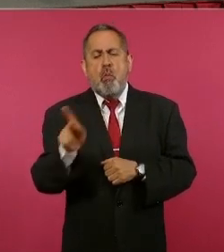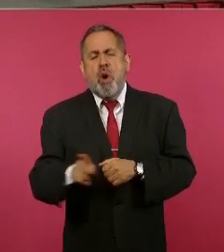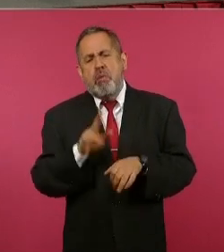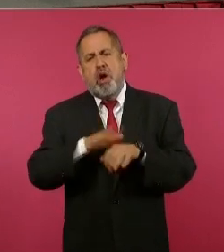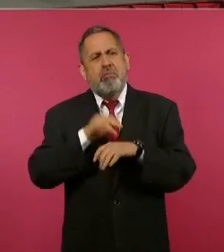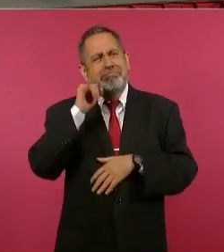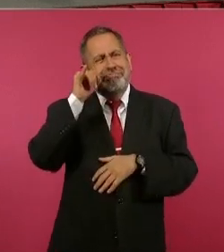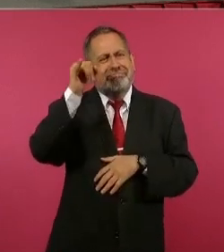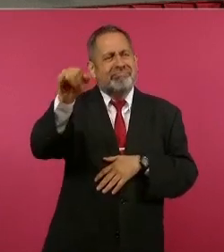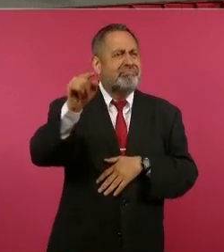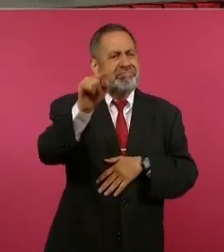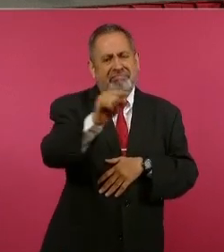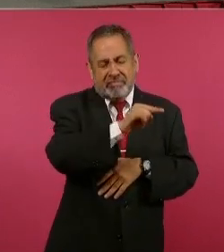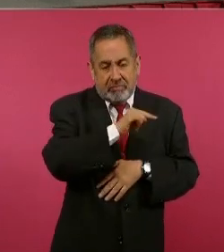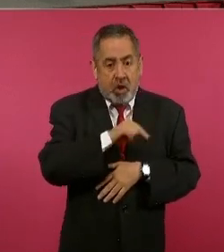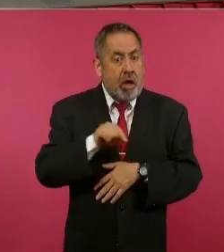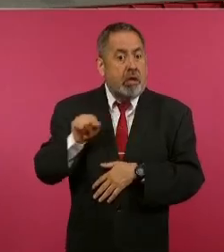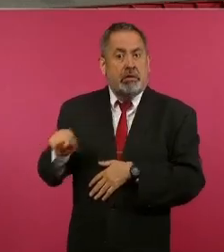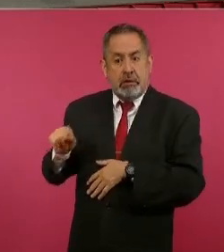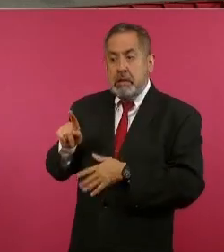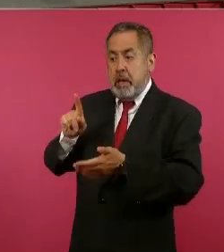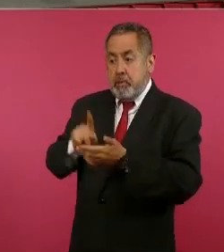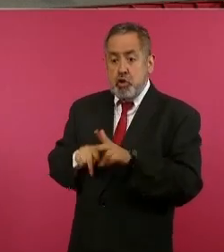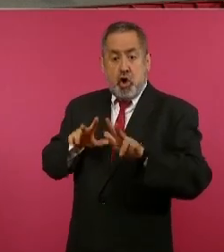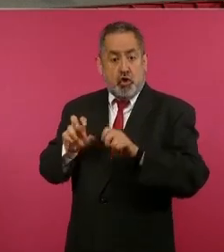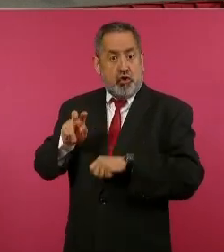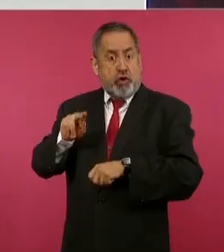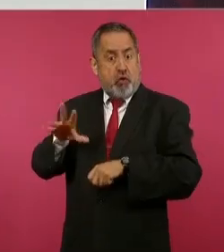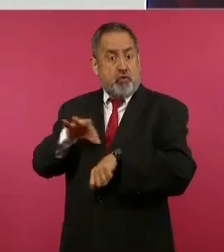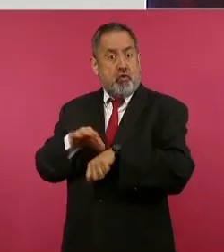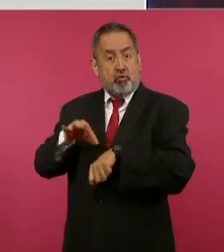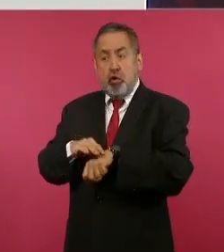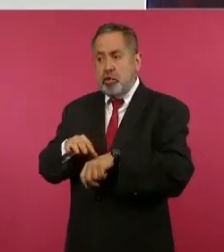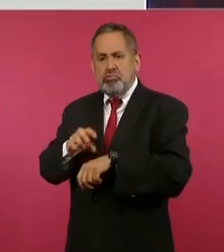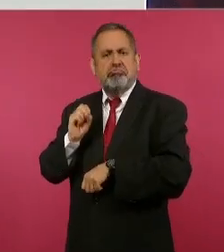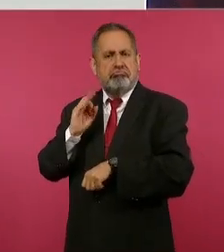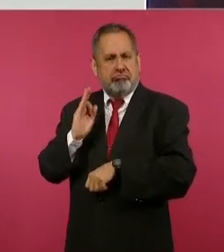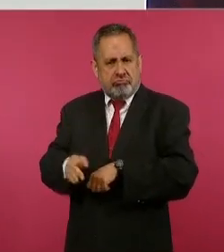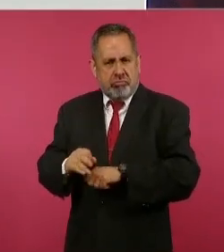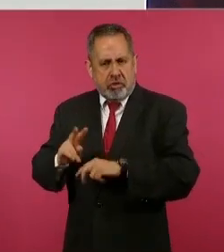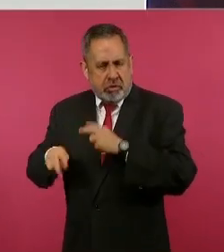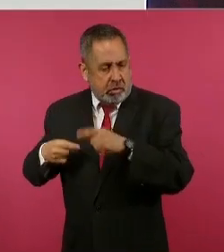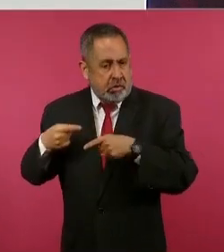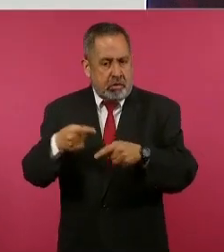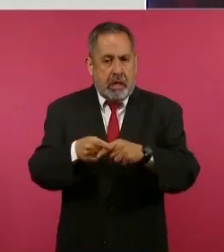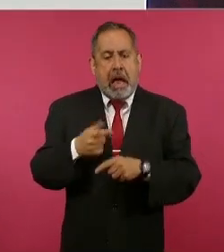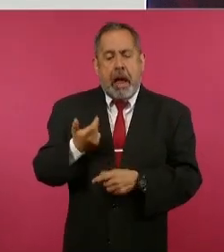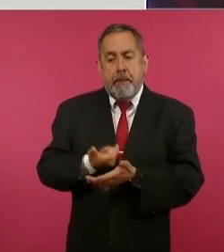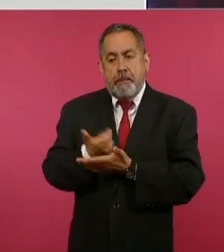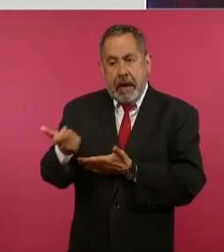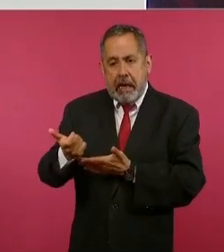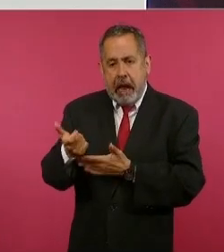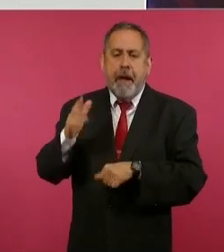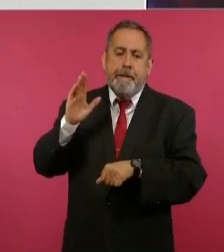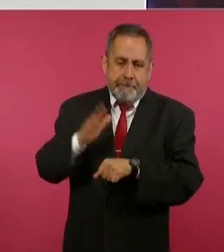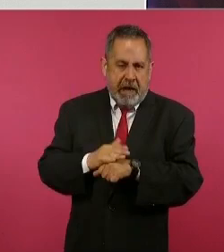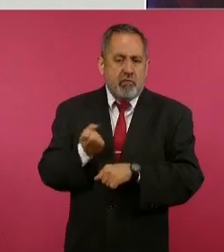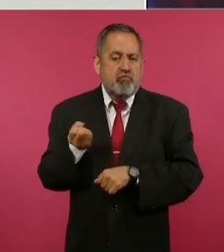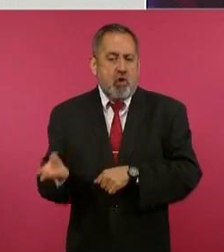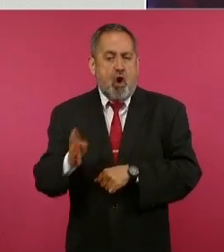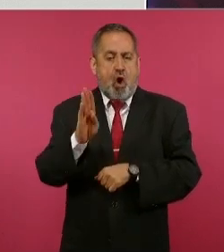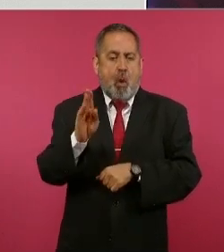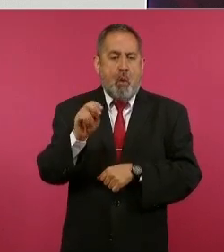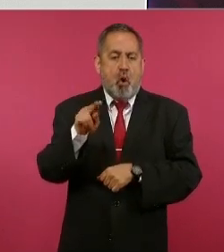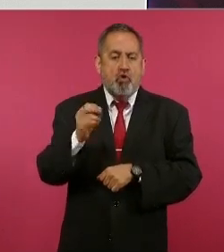alta marginación. Por eso, estos 1,884 médicas y médicos contarán con un bono adicional, un pago, un